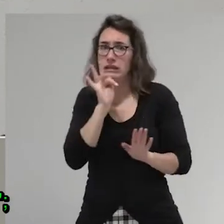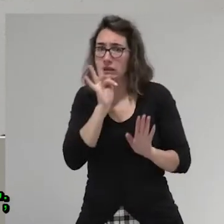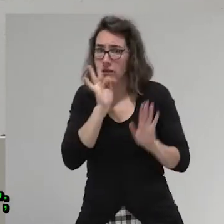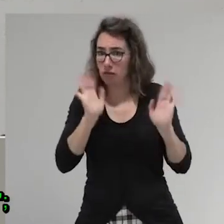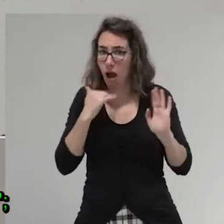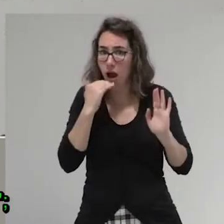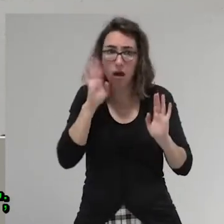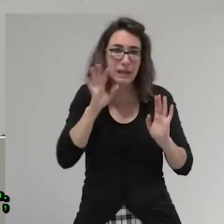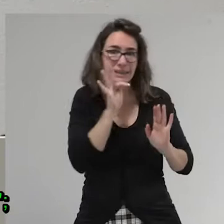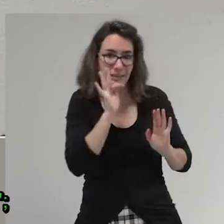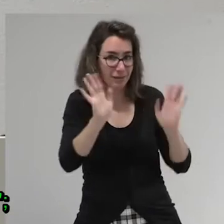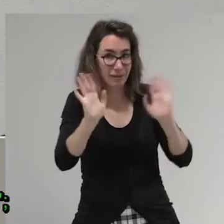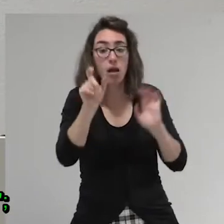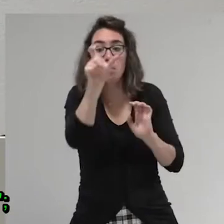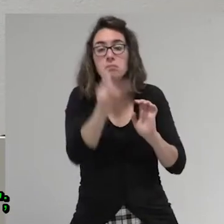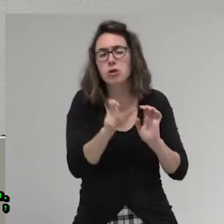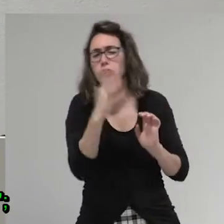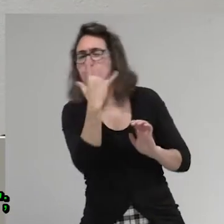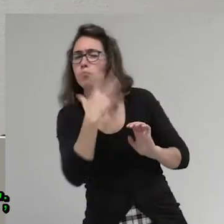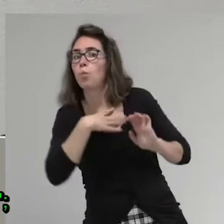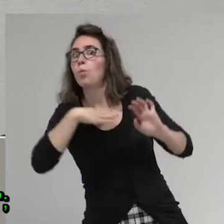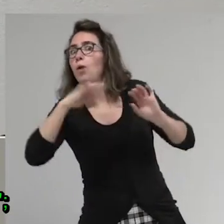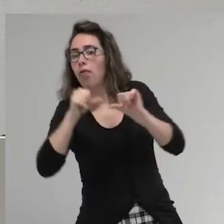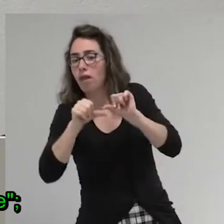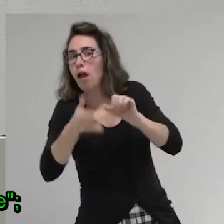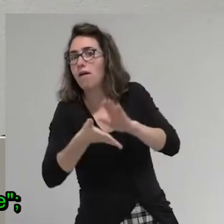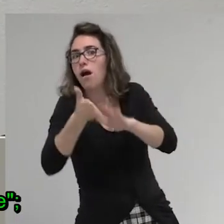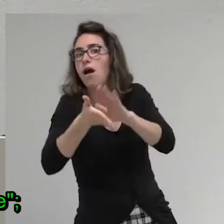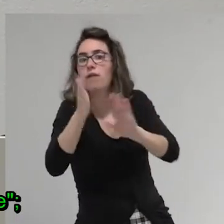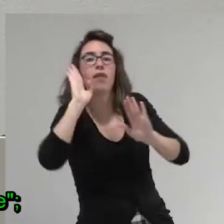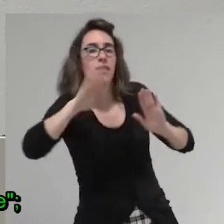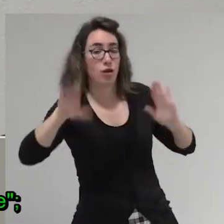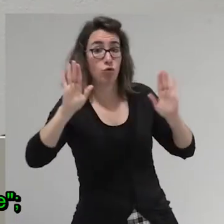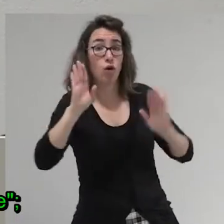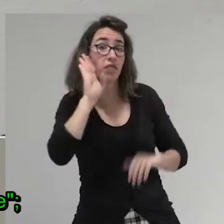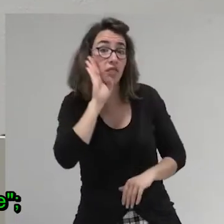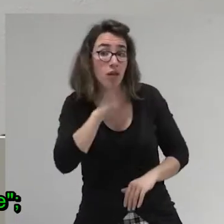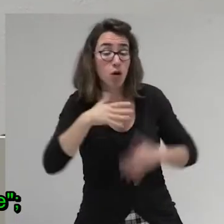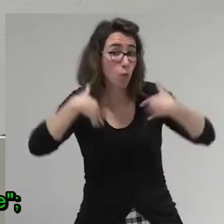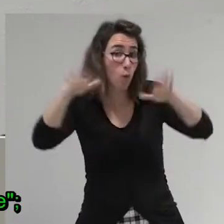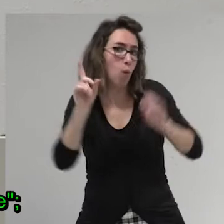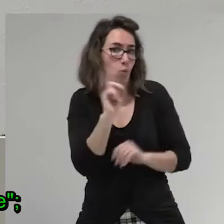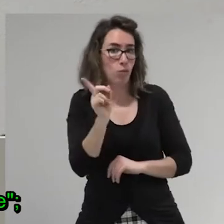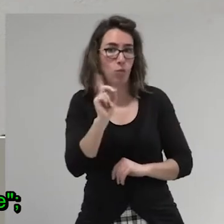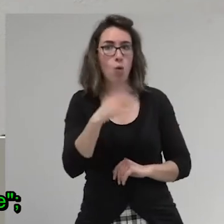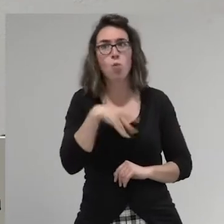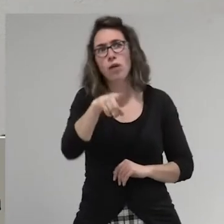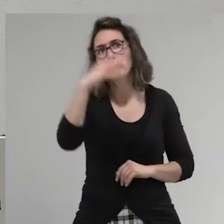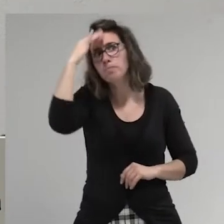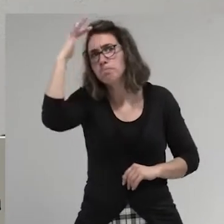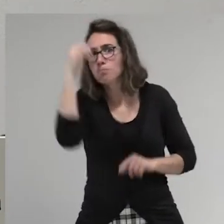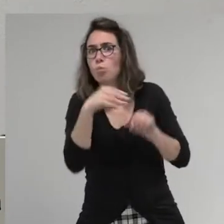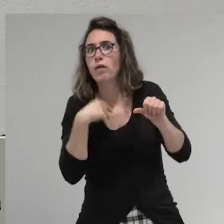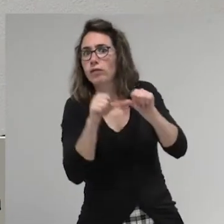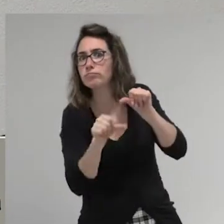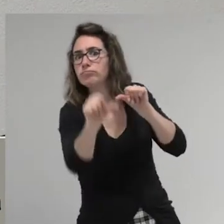hay es, esta persona puede que algún día cometa un delito, no cualquier delito, además. Puede que un día decida matar a gente, con lo